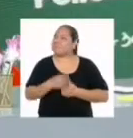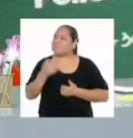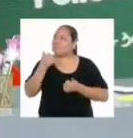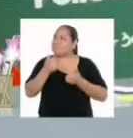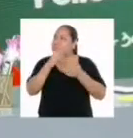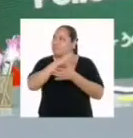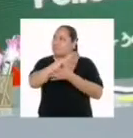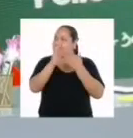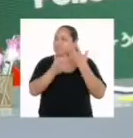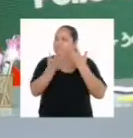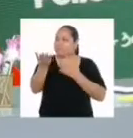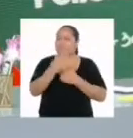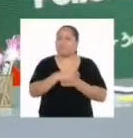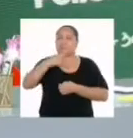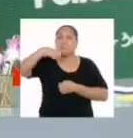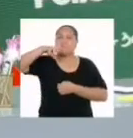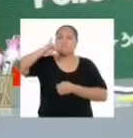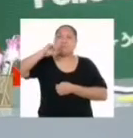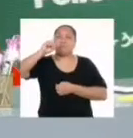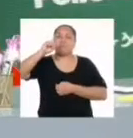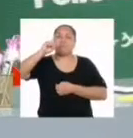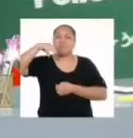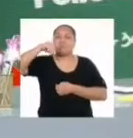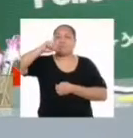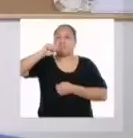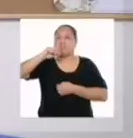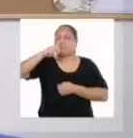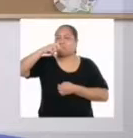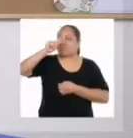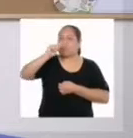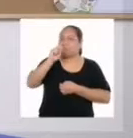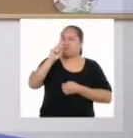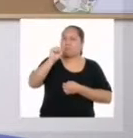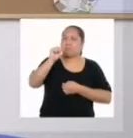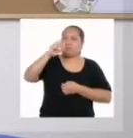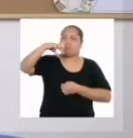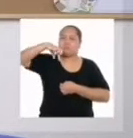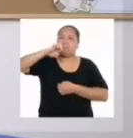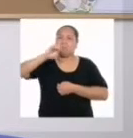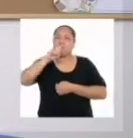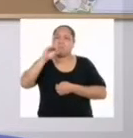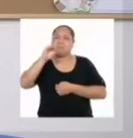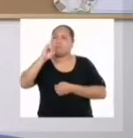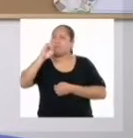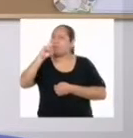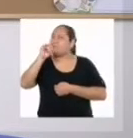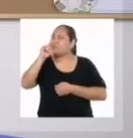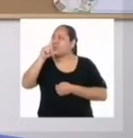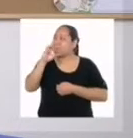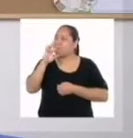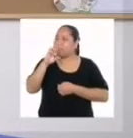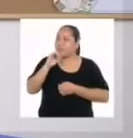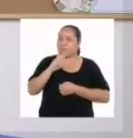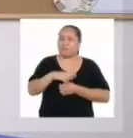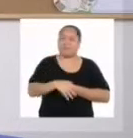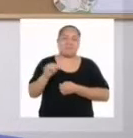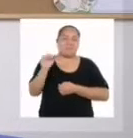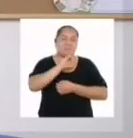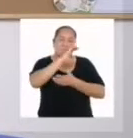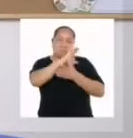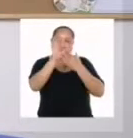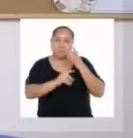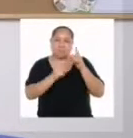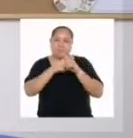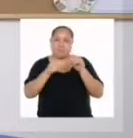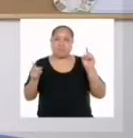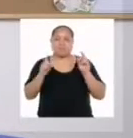¿Y qué características tiene este prisma trapezoidal recto? La misma que todos los prismas, solo con la particularidad